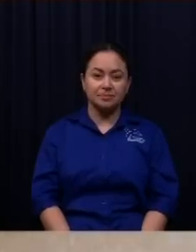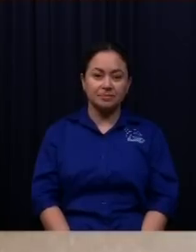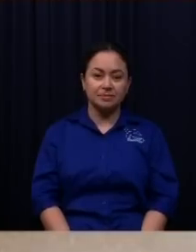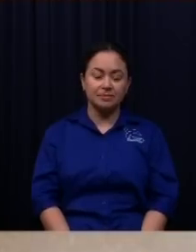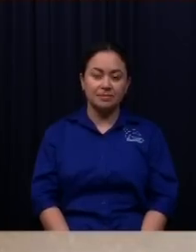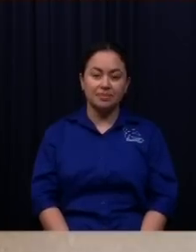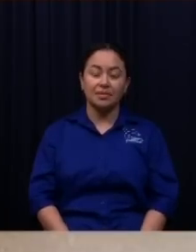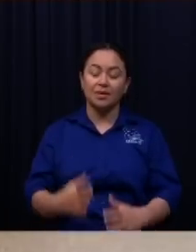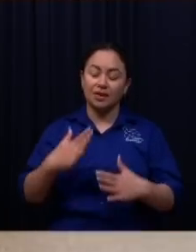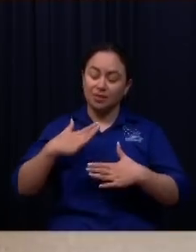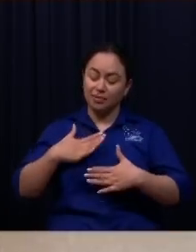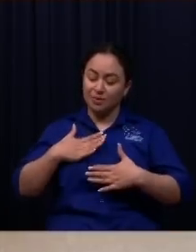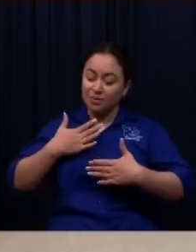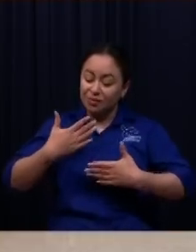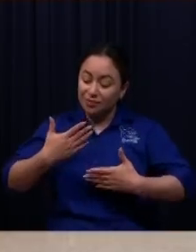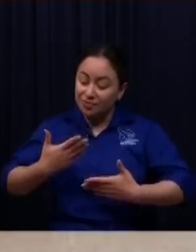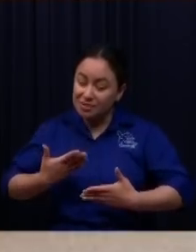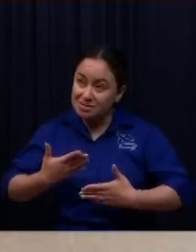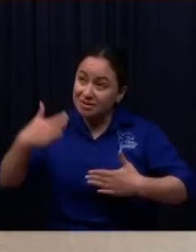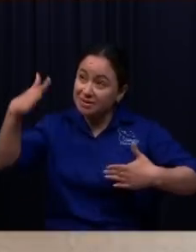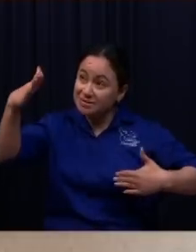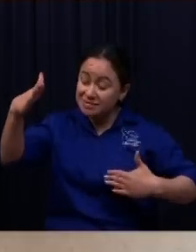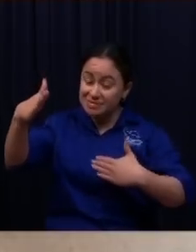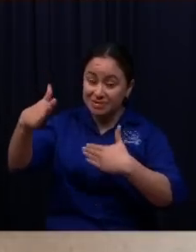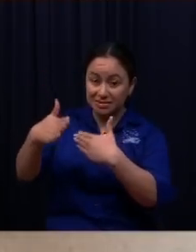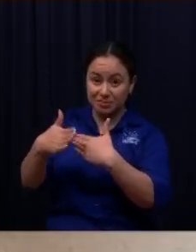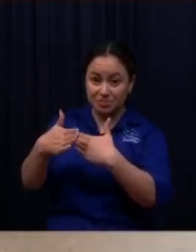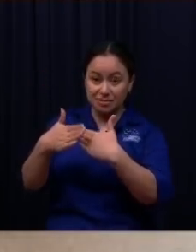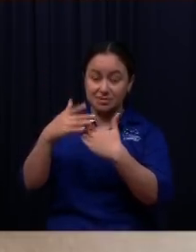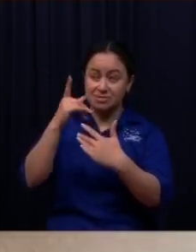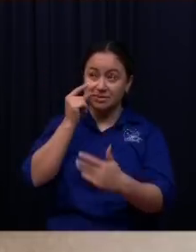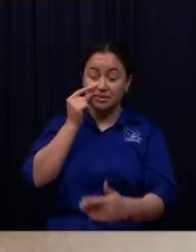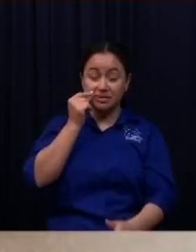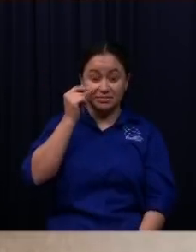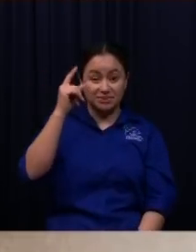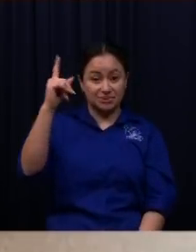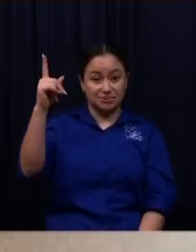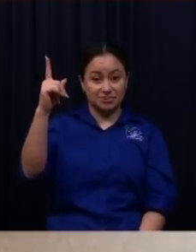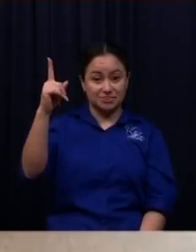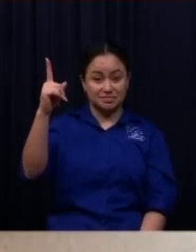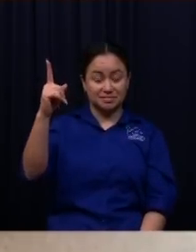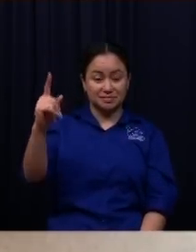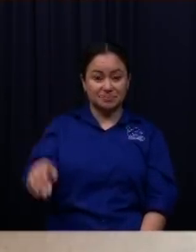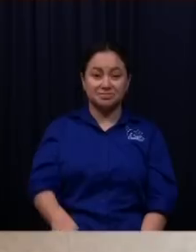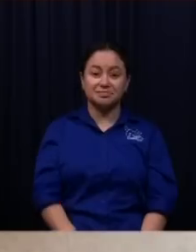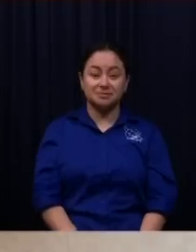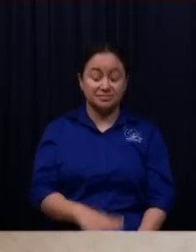Con confianza. Yo quiero ver esta palabra confianza, porque en Hebreos 10